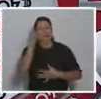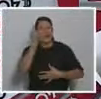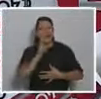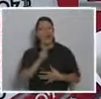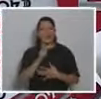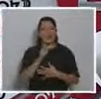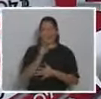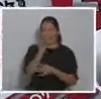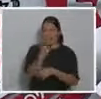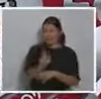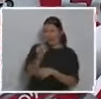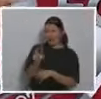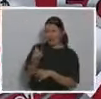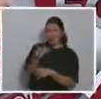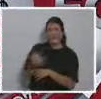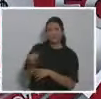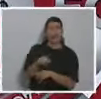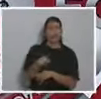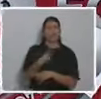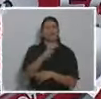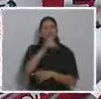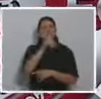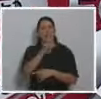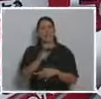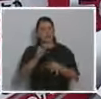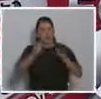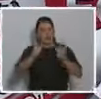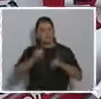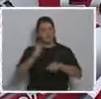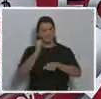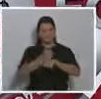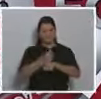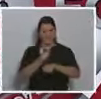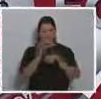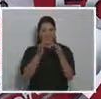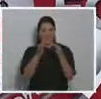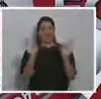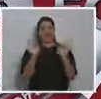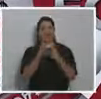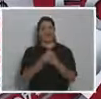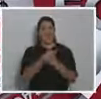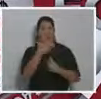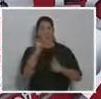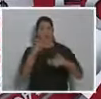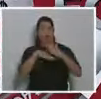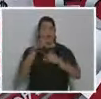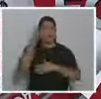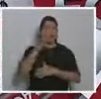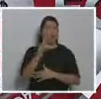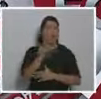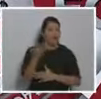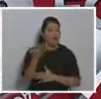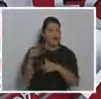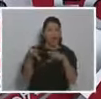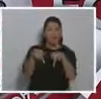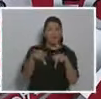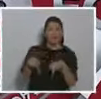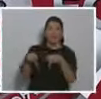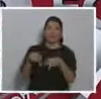el dicho, que de verdad que está bien establecido ese dicho, sí. ¿Verdad? Lo mejor es su gente, la pasamos bien. Nos